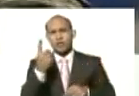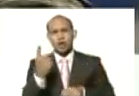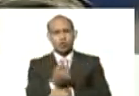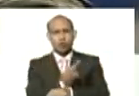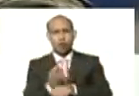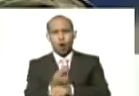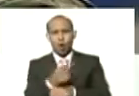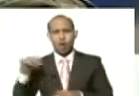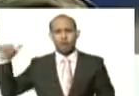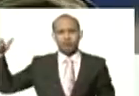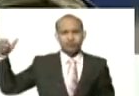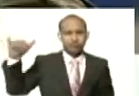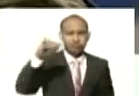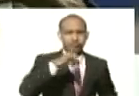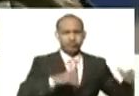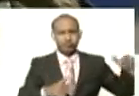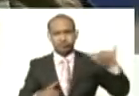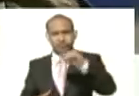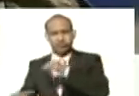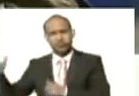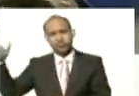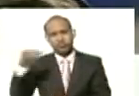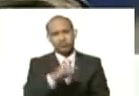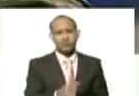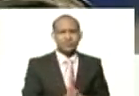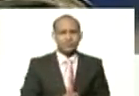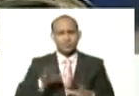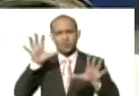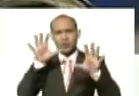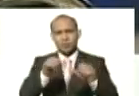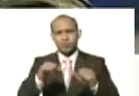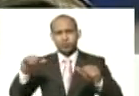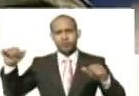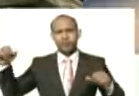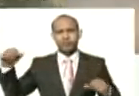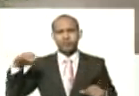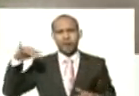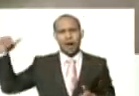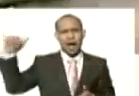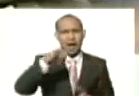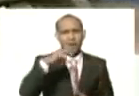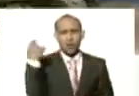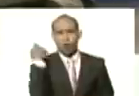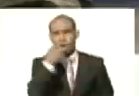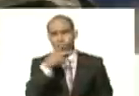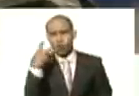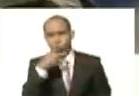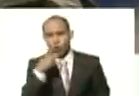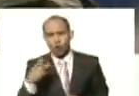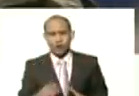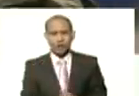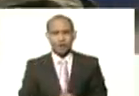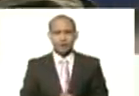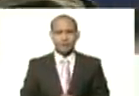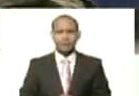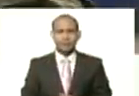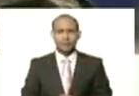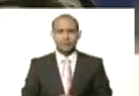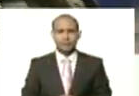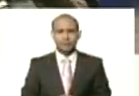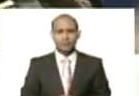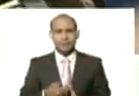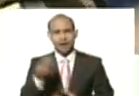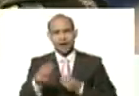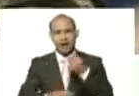en 56 misiones aéreas. Neutralizamos 5 aeronaves de narcotráfico colombiano con el Comando de Defensa Aeroespacial Integral.